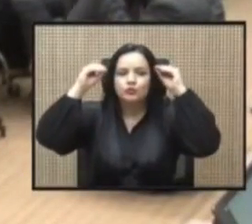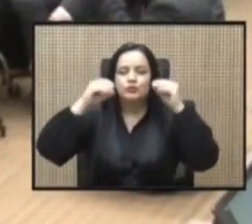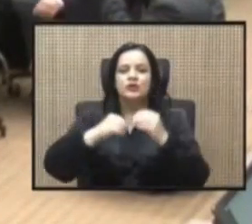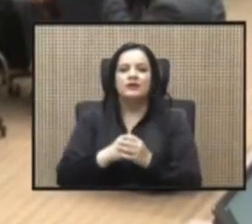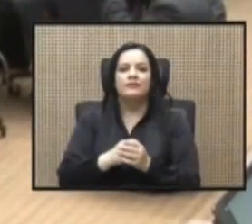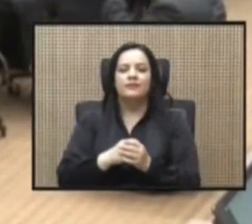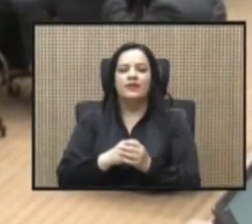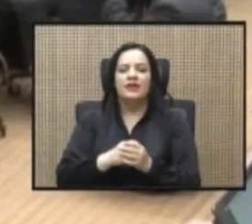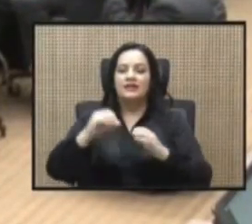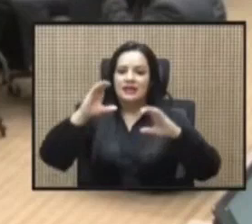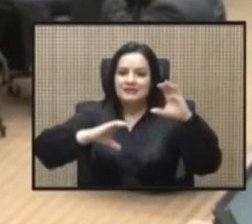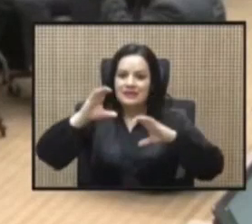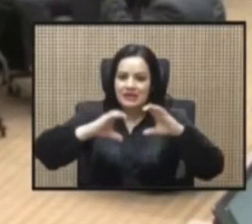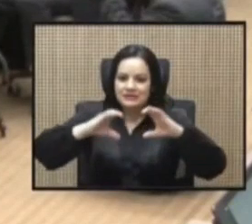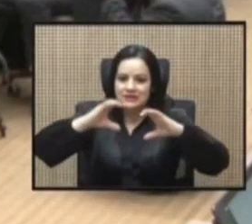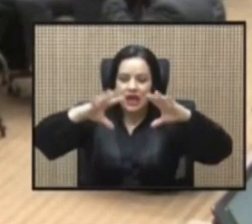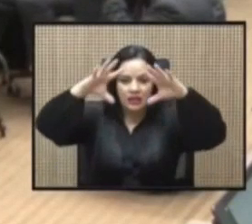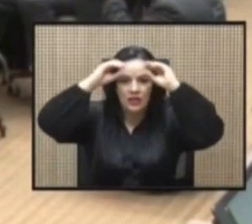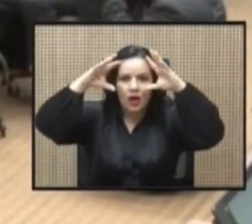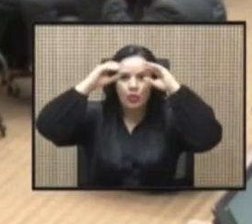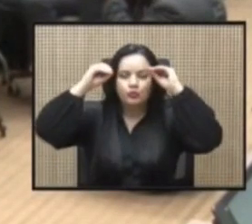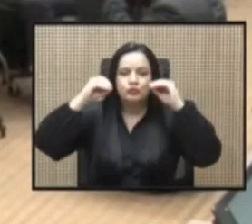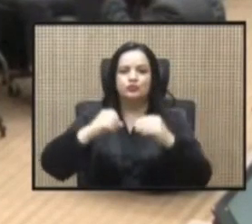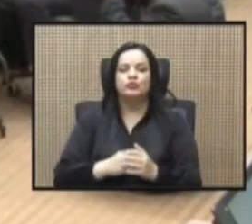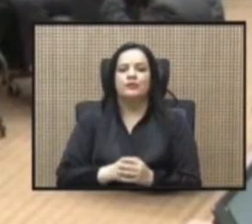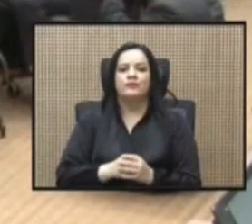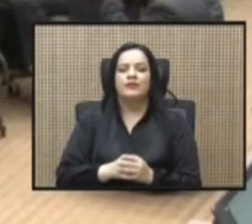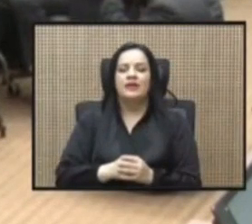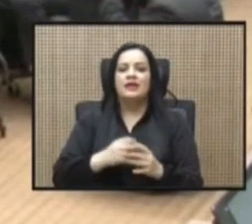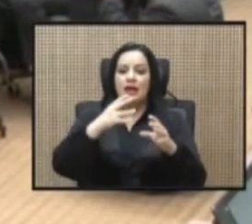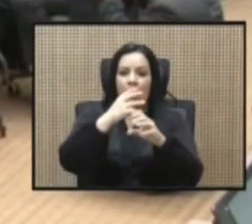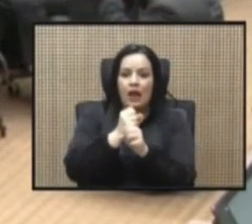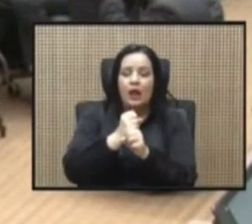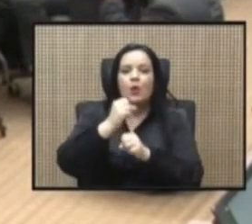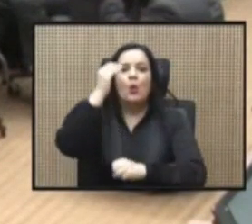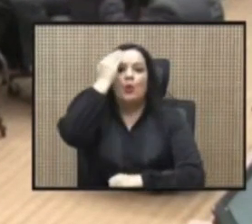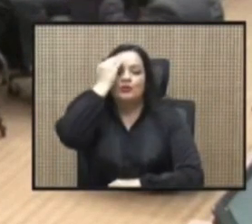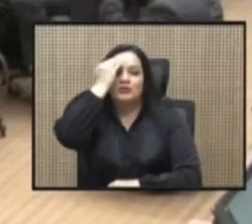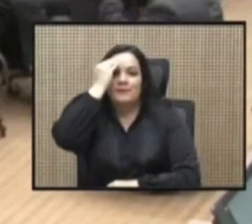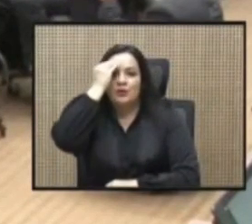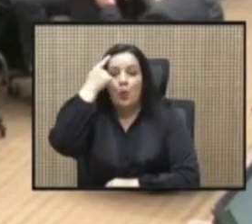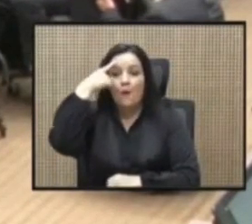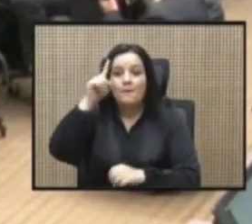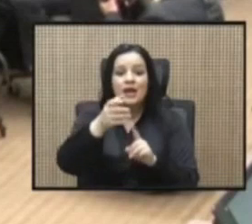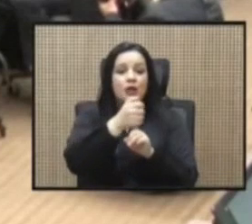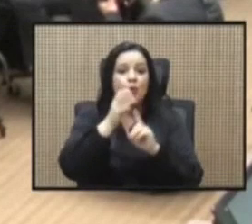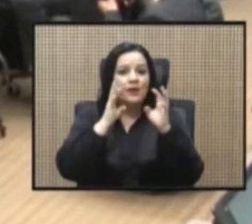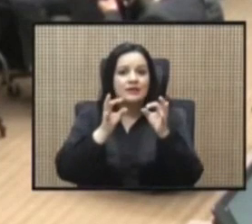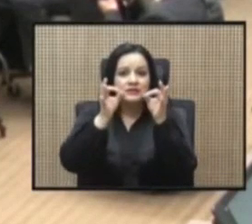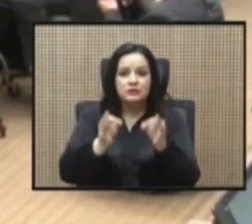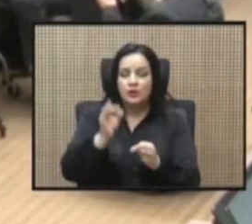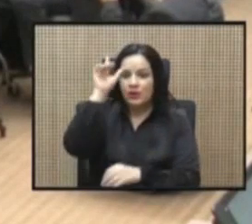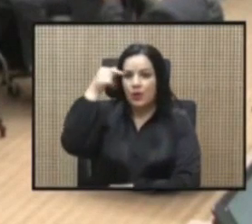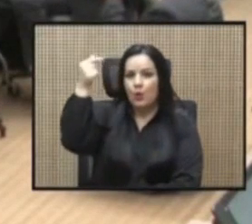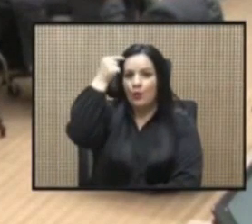instituciones públicas algunos diputados de la oposición han afirmado que la upad pretendía espiar a los costarricenses y